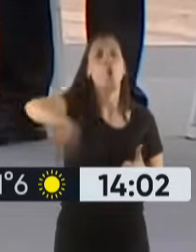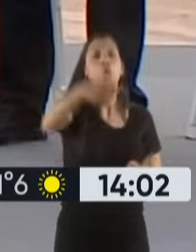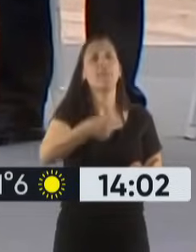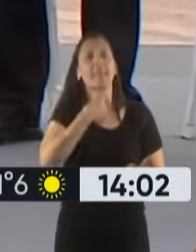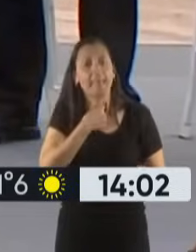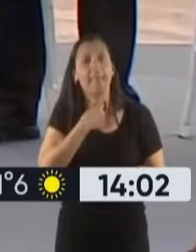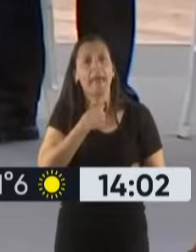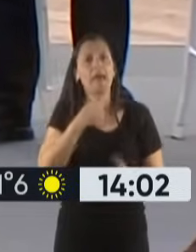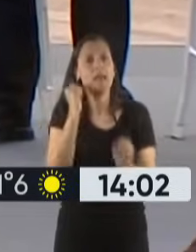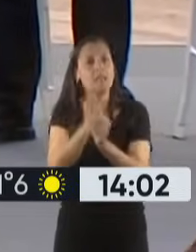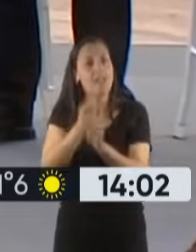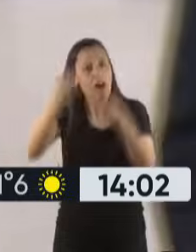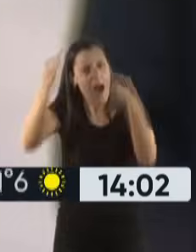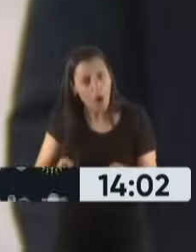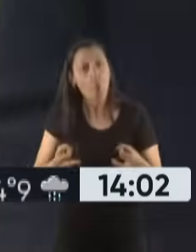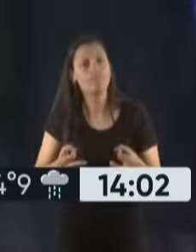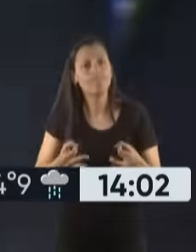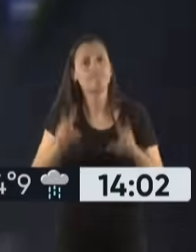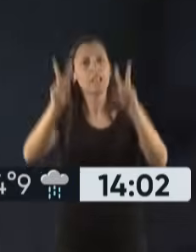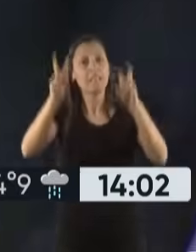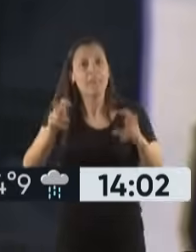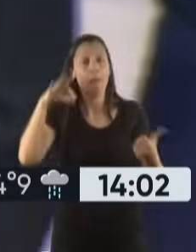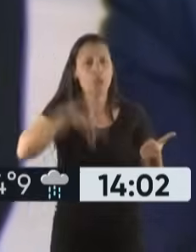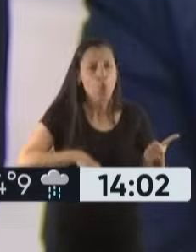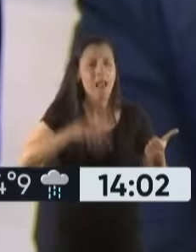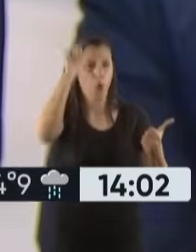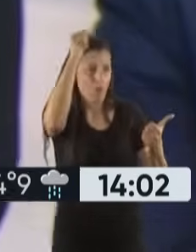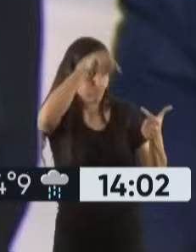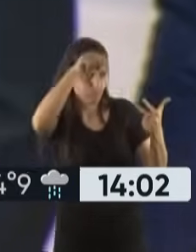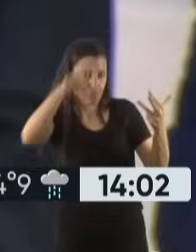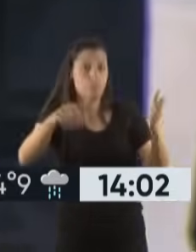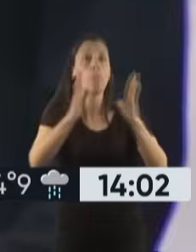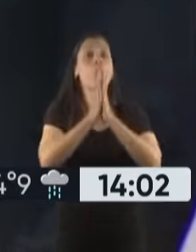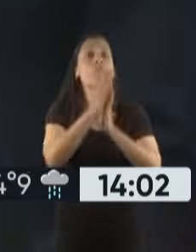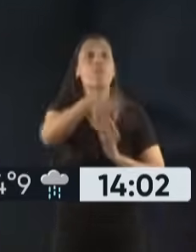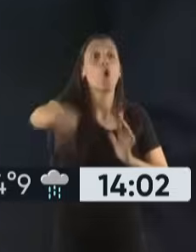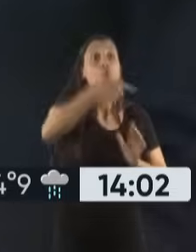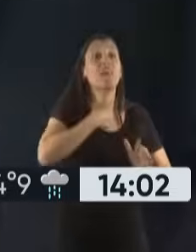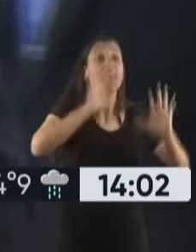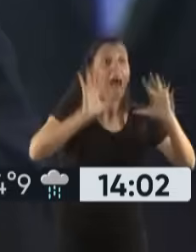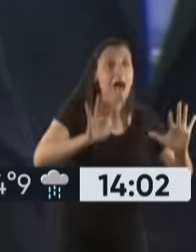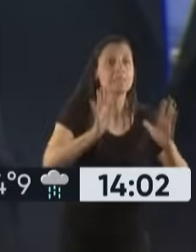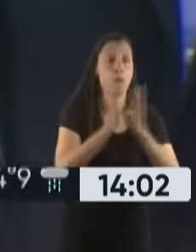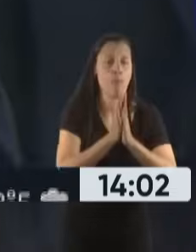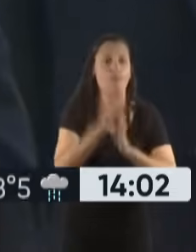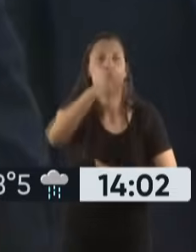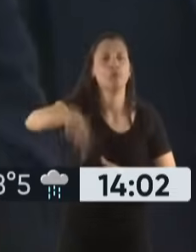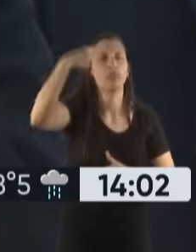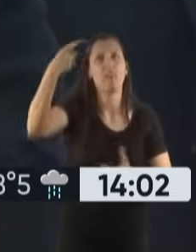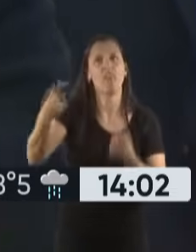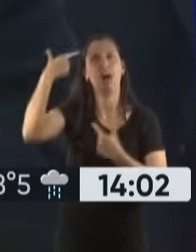resuelva con seriedad el problema de sus salarios, por favor, no se dejen confundir,